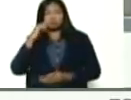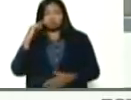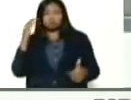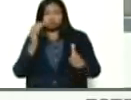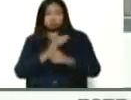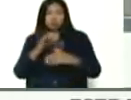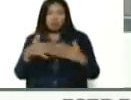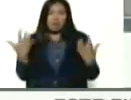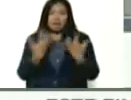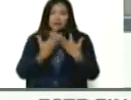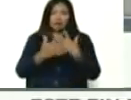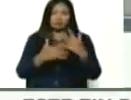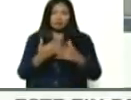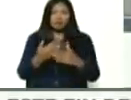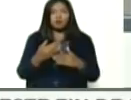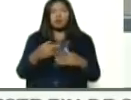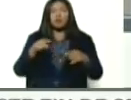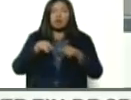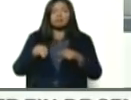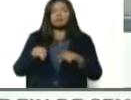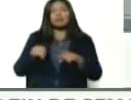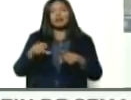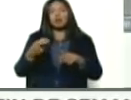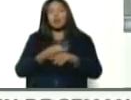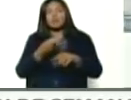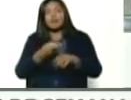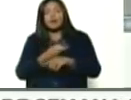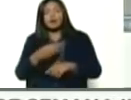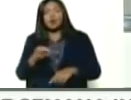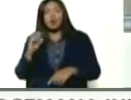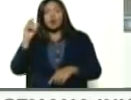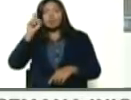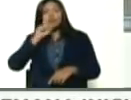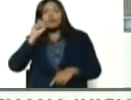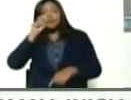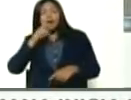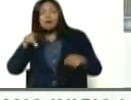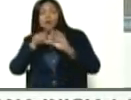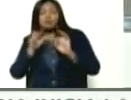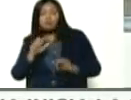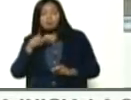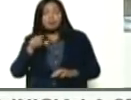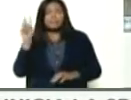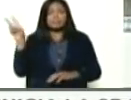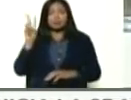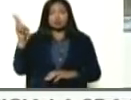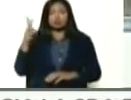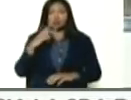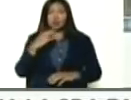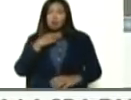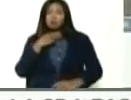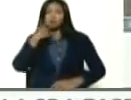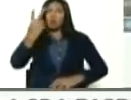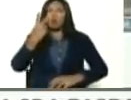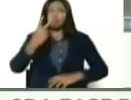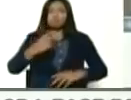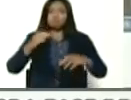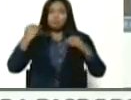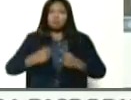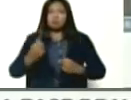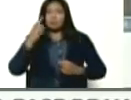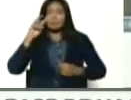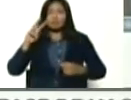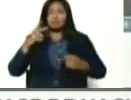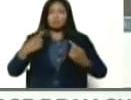desde el gobierno iván duque al pueblo humilde a la juventud colombiana venezuela alza su voz ante el